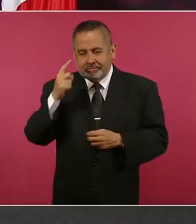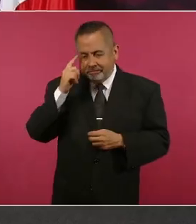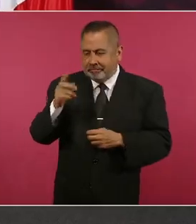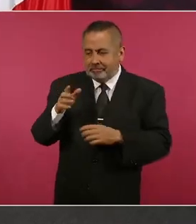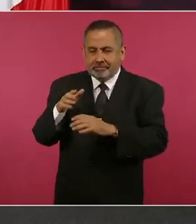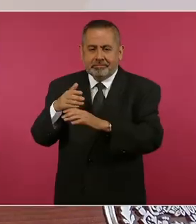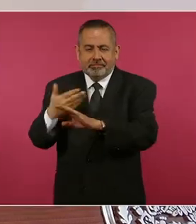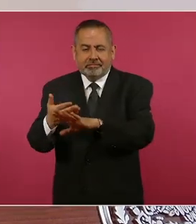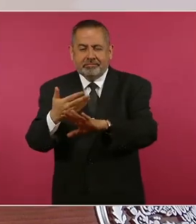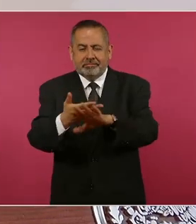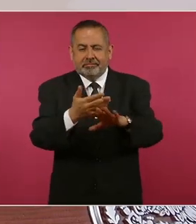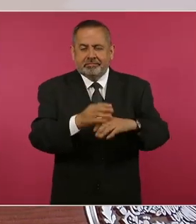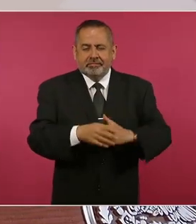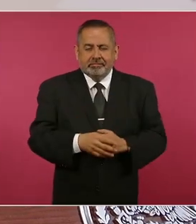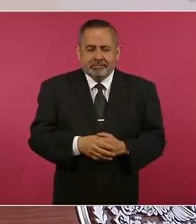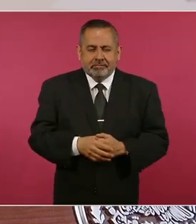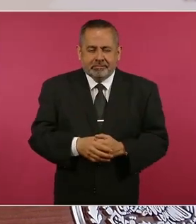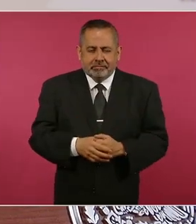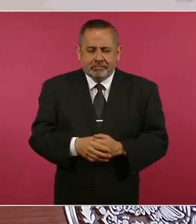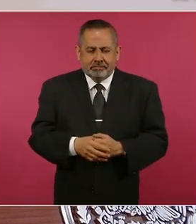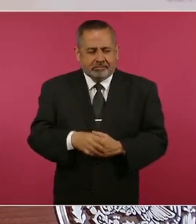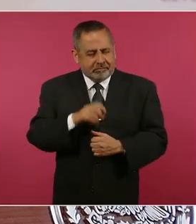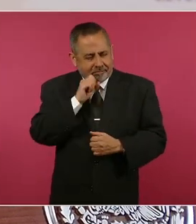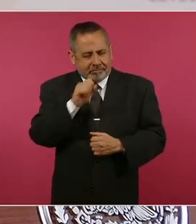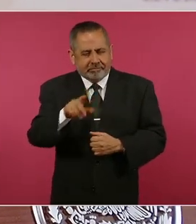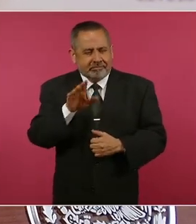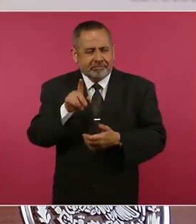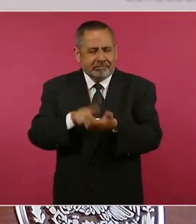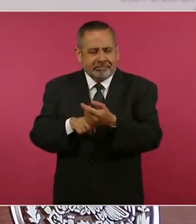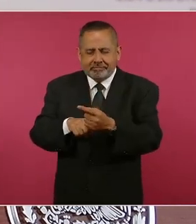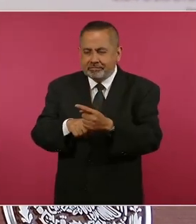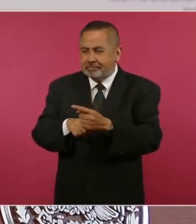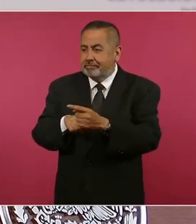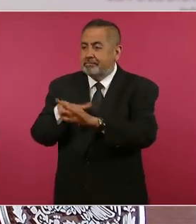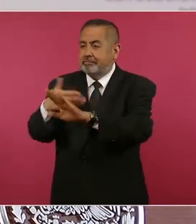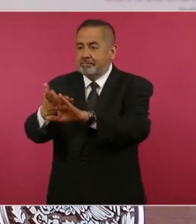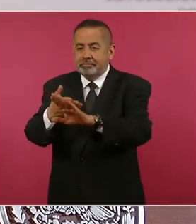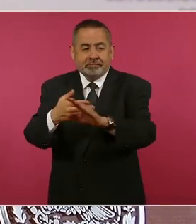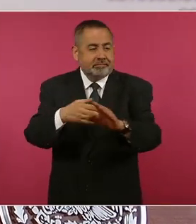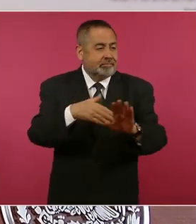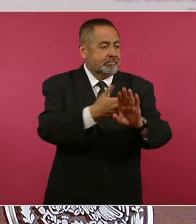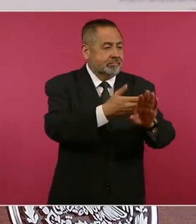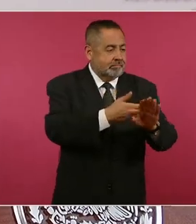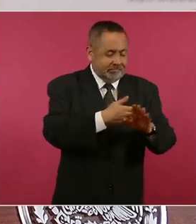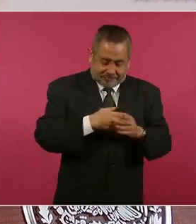Y luego así, pum, hay que darse también uno de vez en cuando.